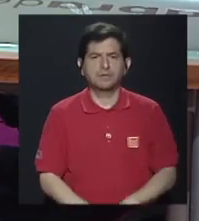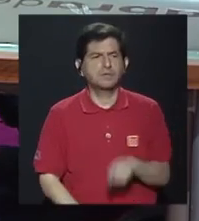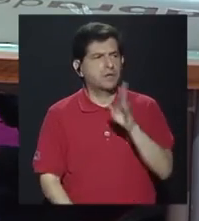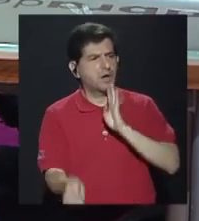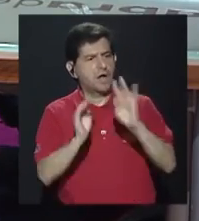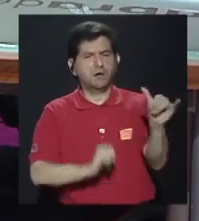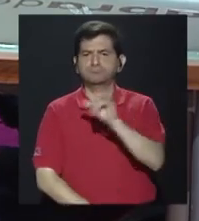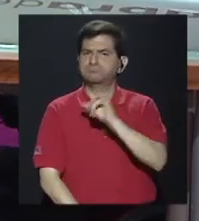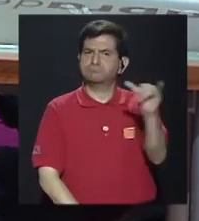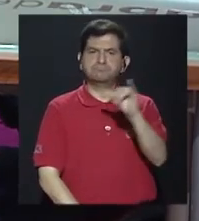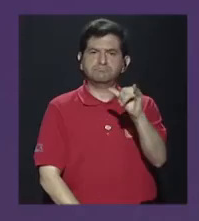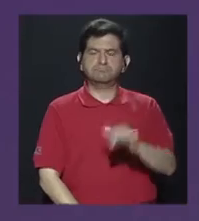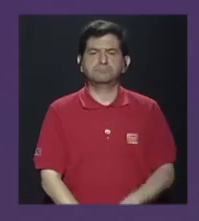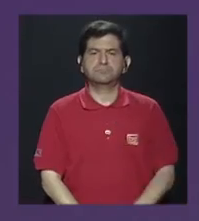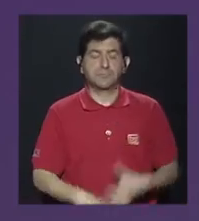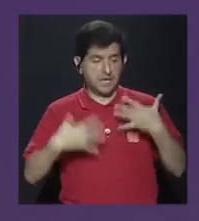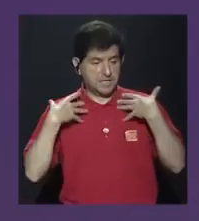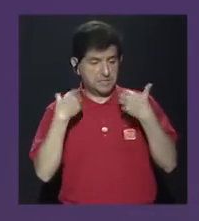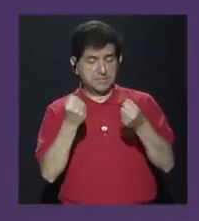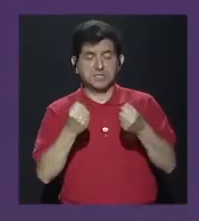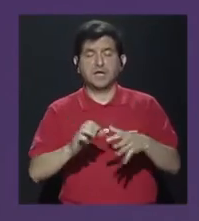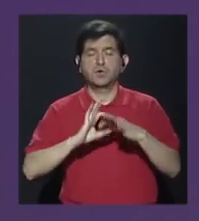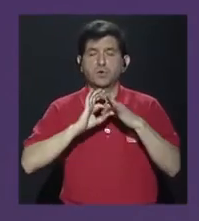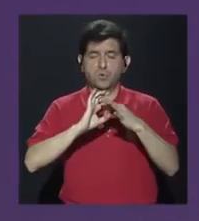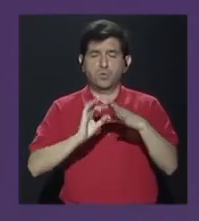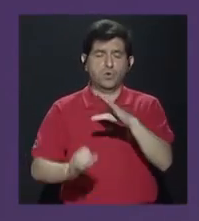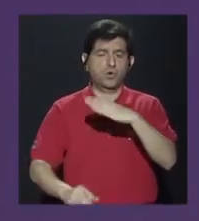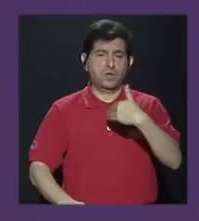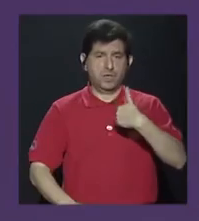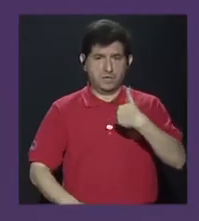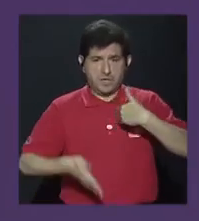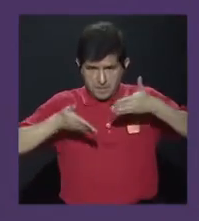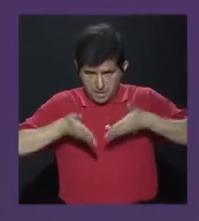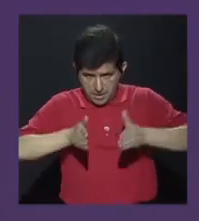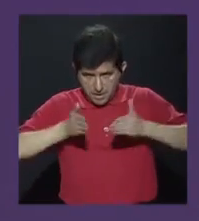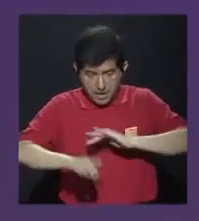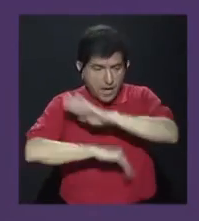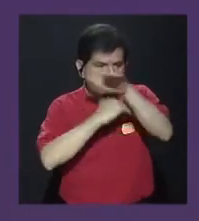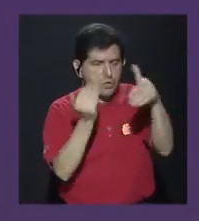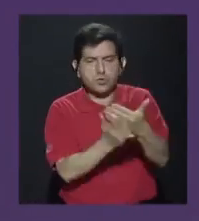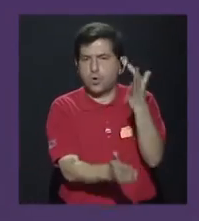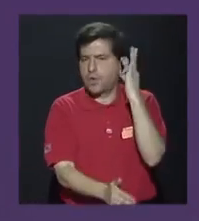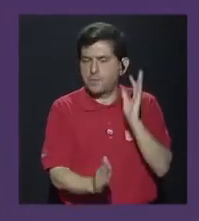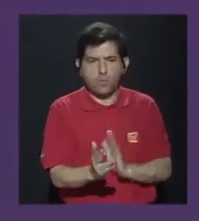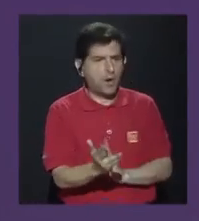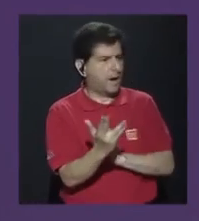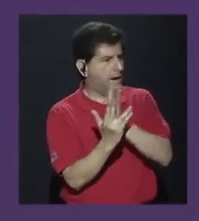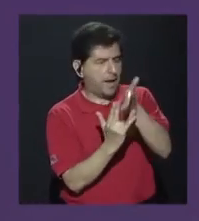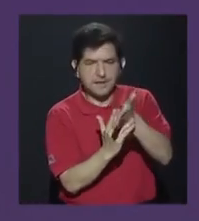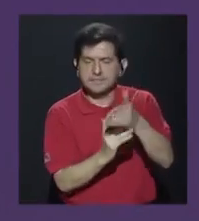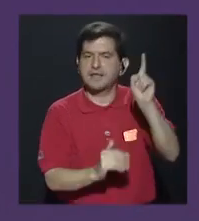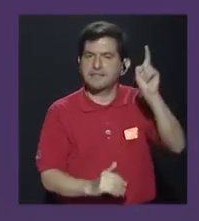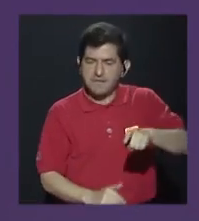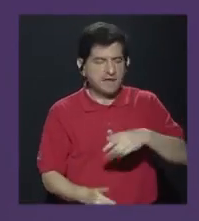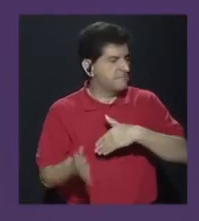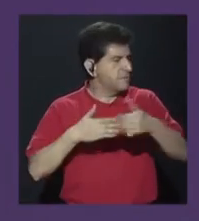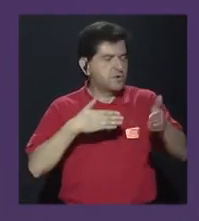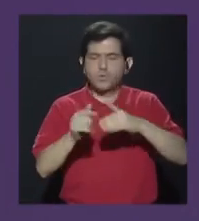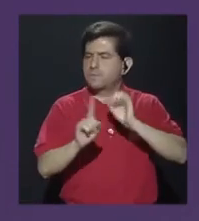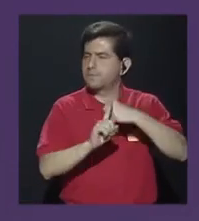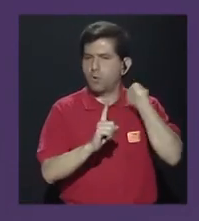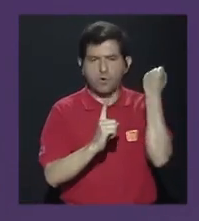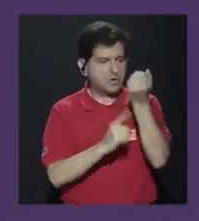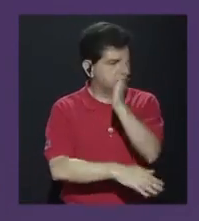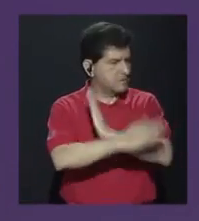de lo mismo, ¿verdad? Que la salud sexual y reproductiva es para todas las mujeres, no importa qué condición